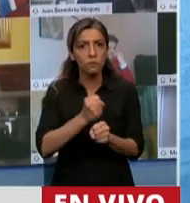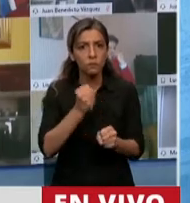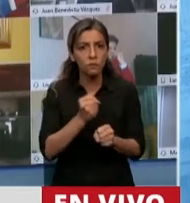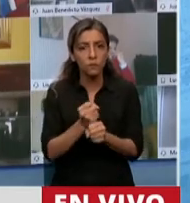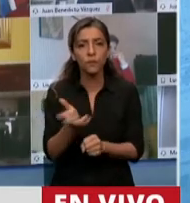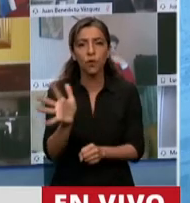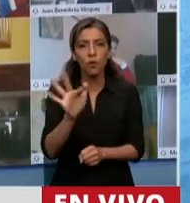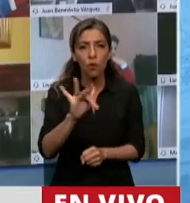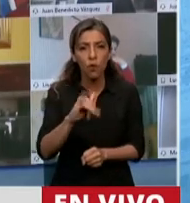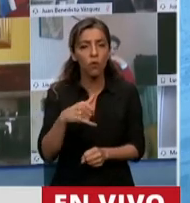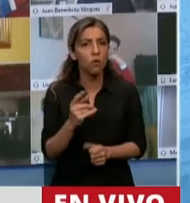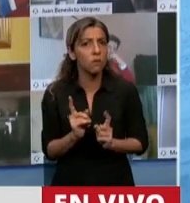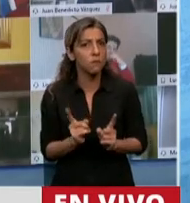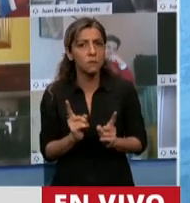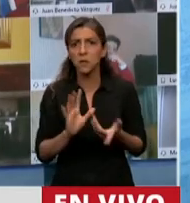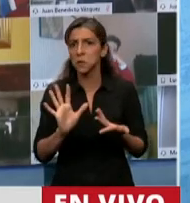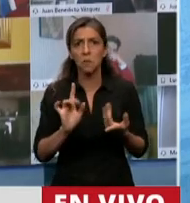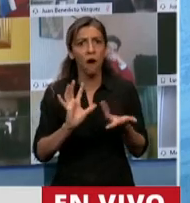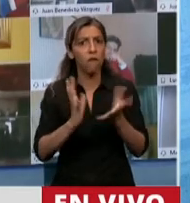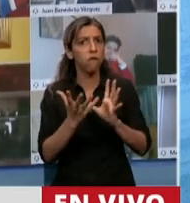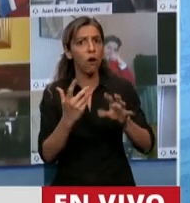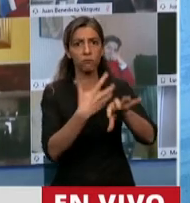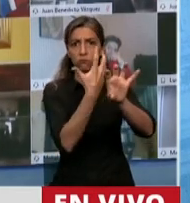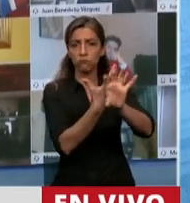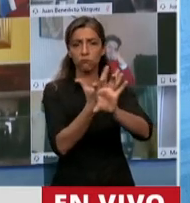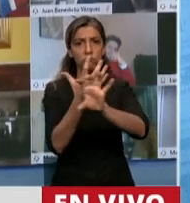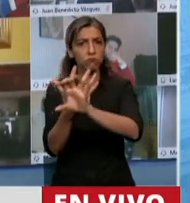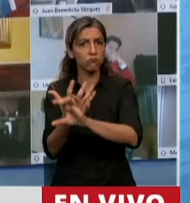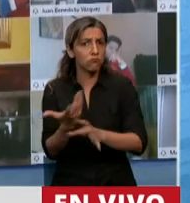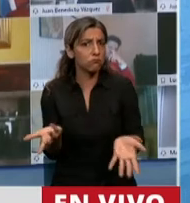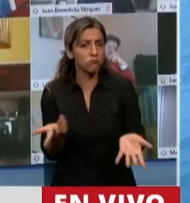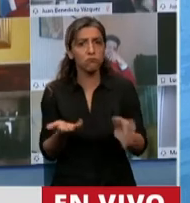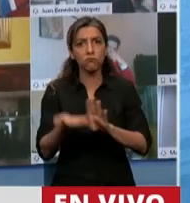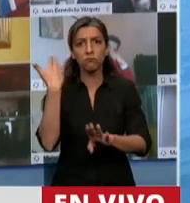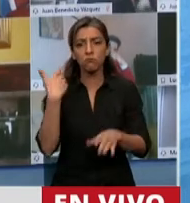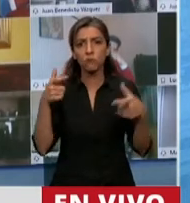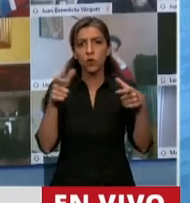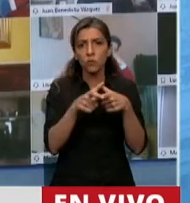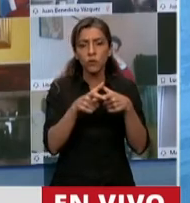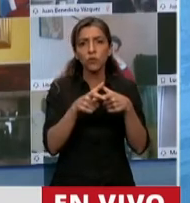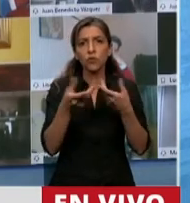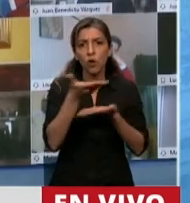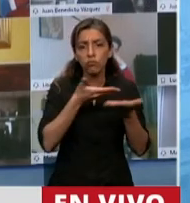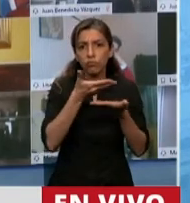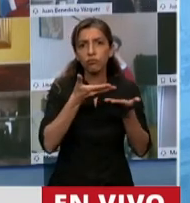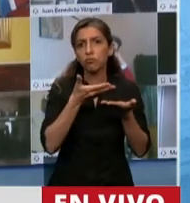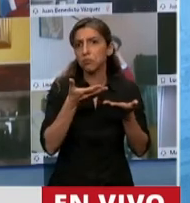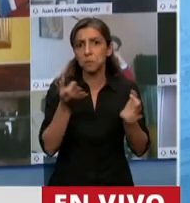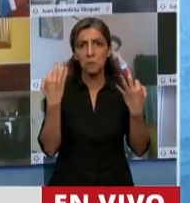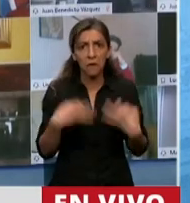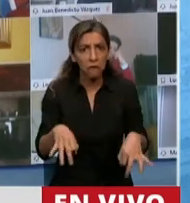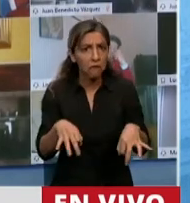días de manera remota y las comisiones y las sesiones funcionaron. Son ustedes los que